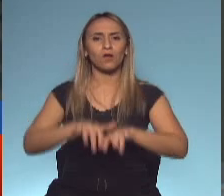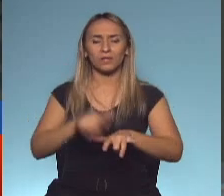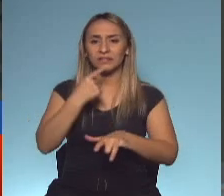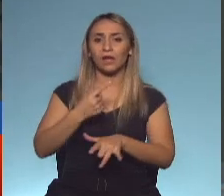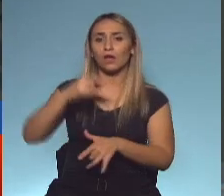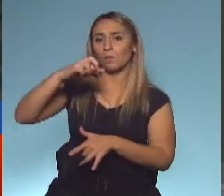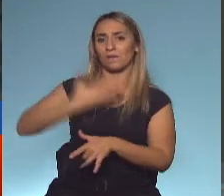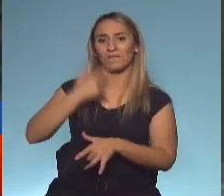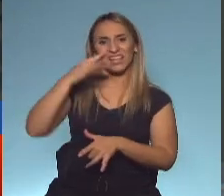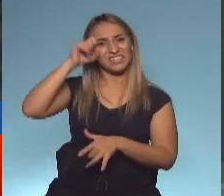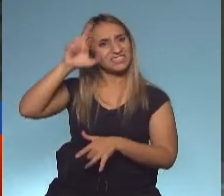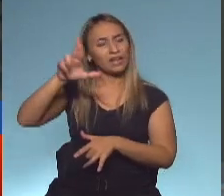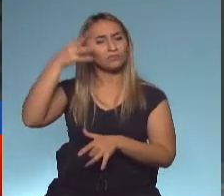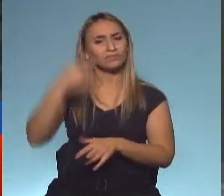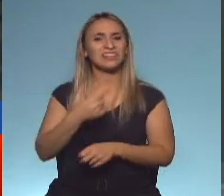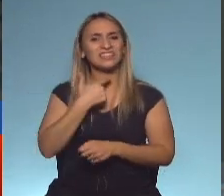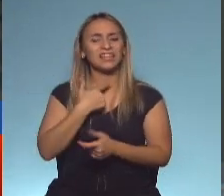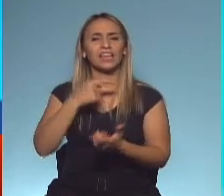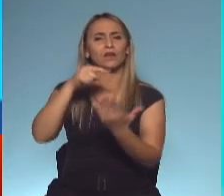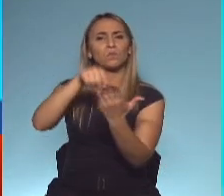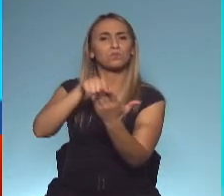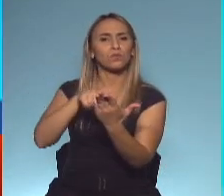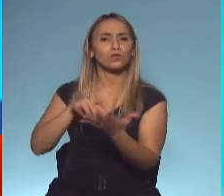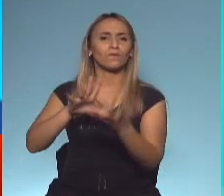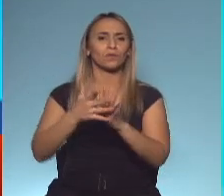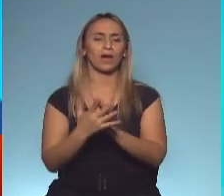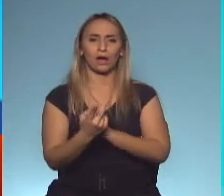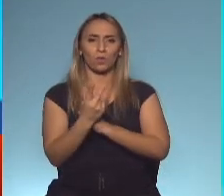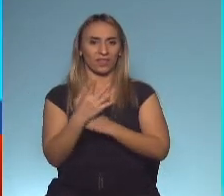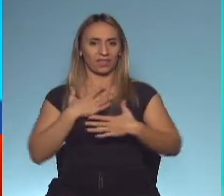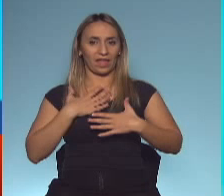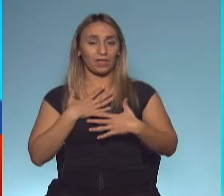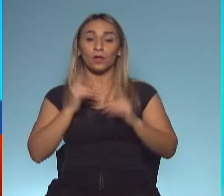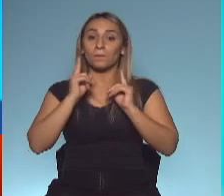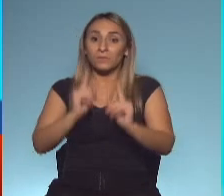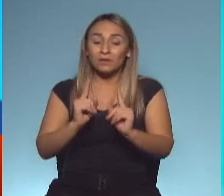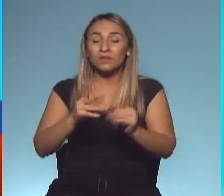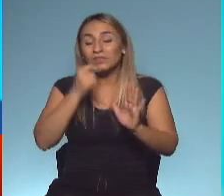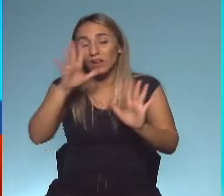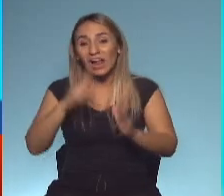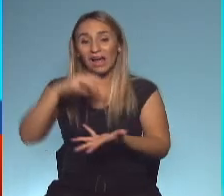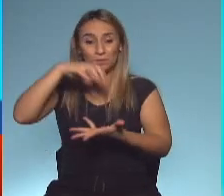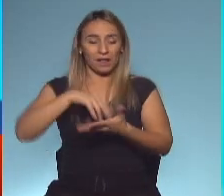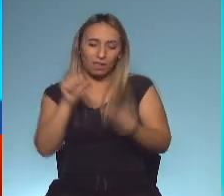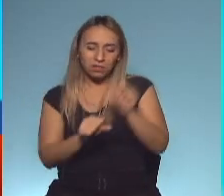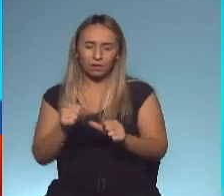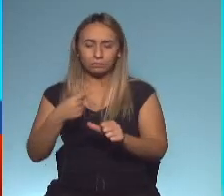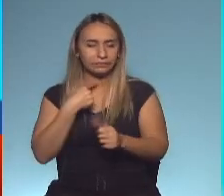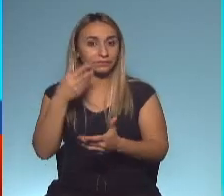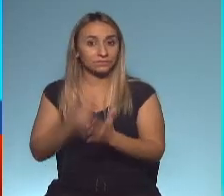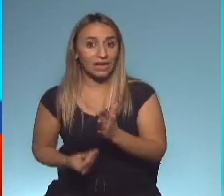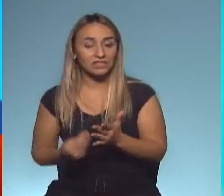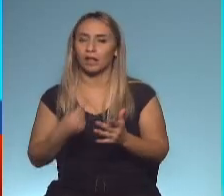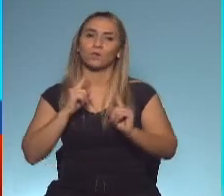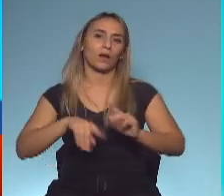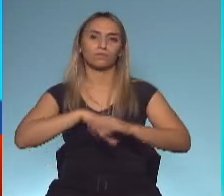buscado protección de responsabilidad contra todos los reclamos civiles, incluidos aquellos que podrían resultar de la propia negligencia de la compañía, sino que ha pedido a los gobiernos